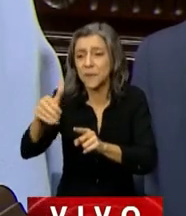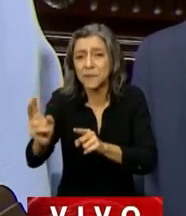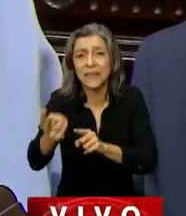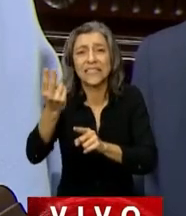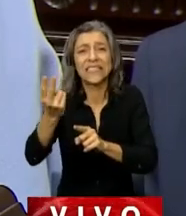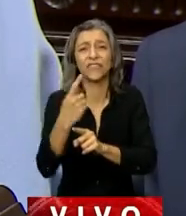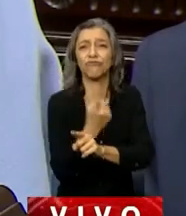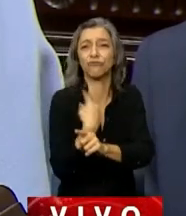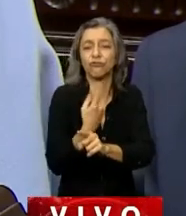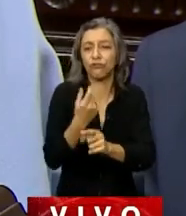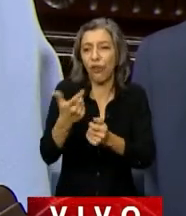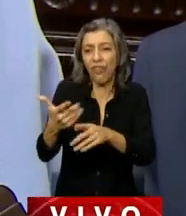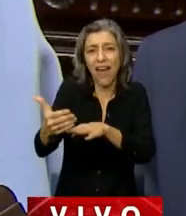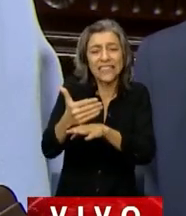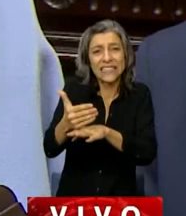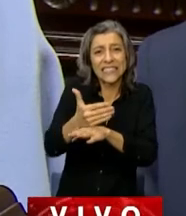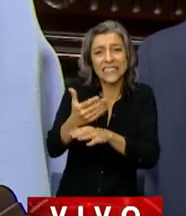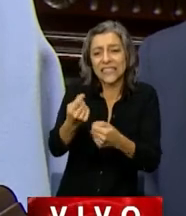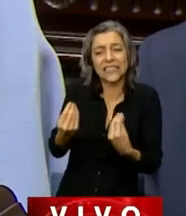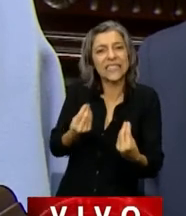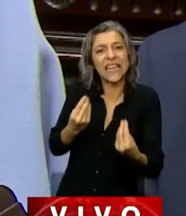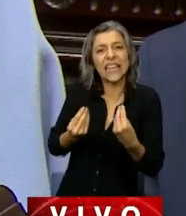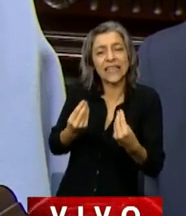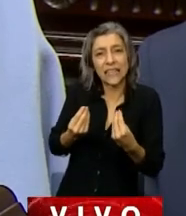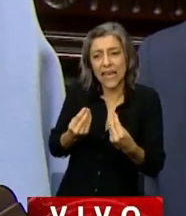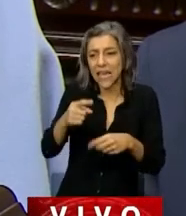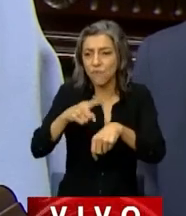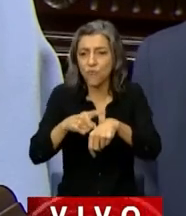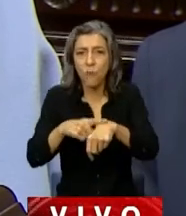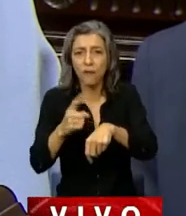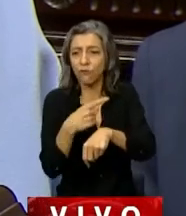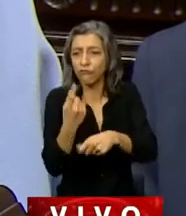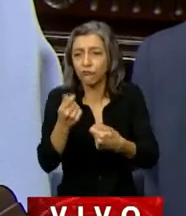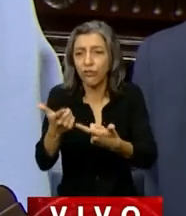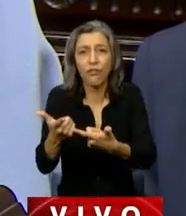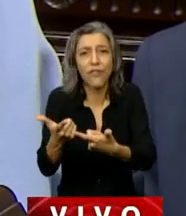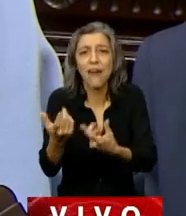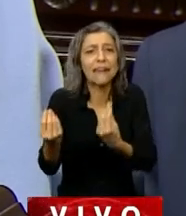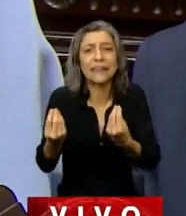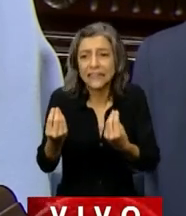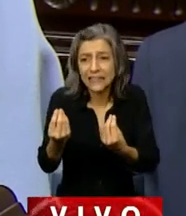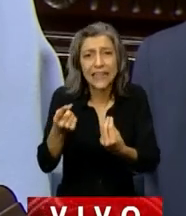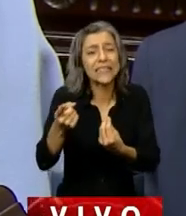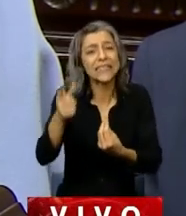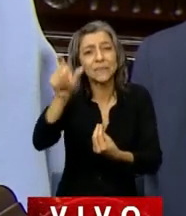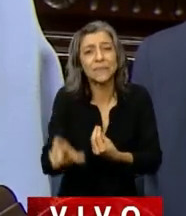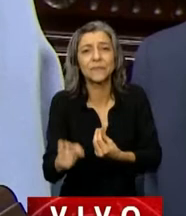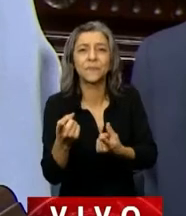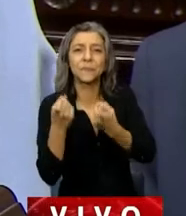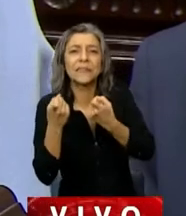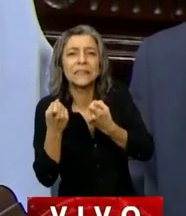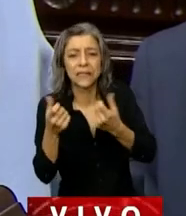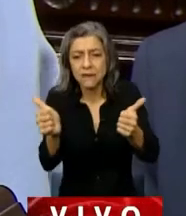necesitamos garantizar? ¿Con quiénes prefieren estar en esa circunstancia? Cuando en una enfermedad